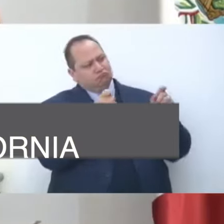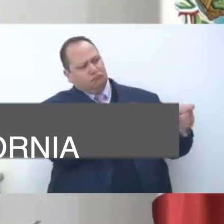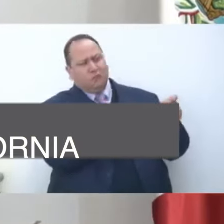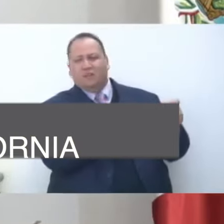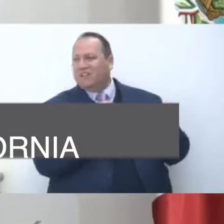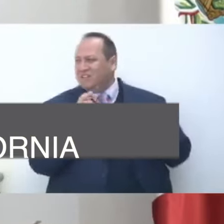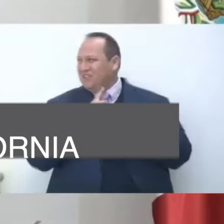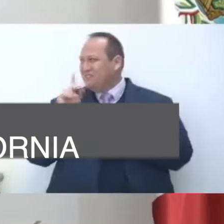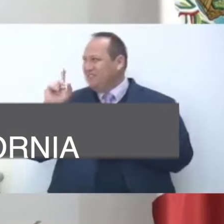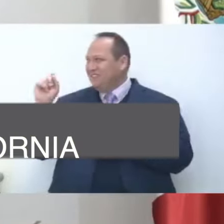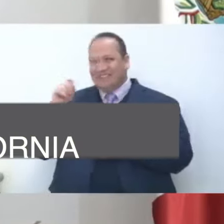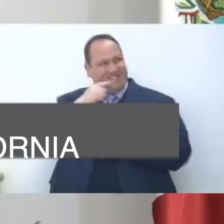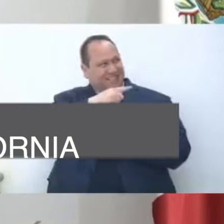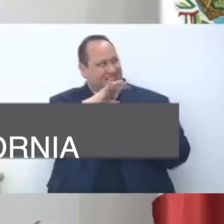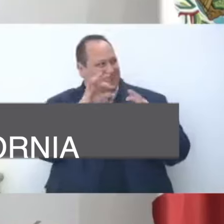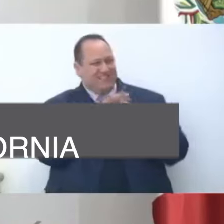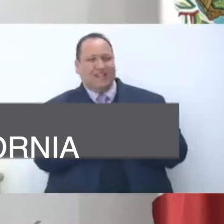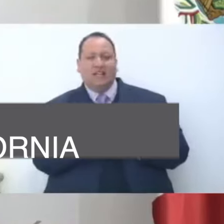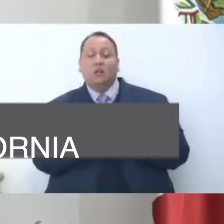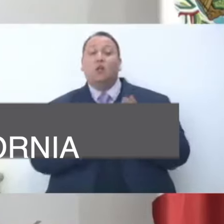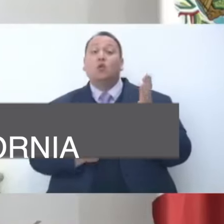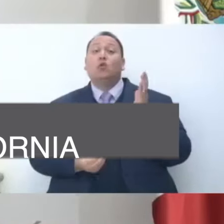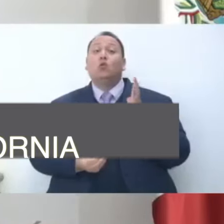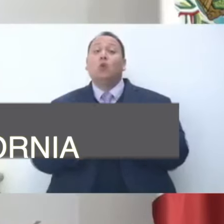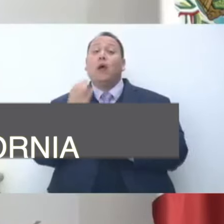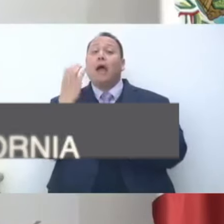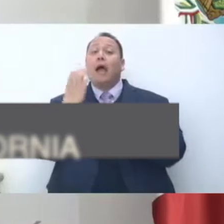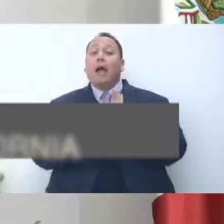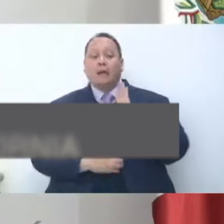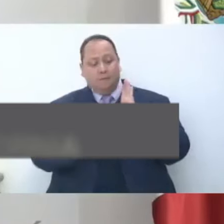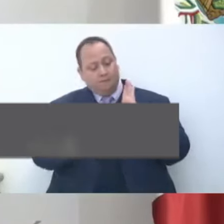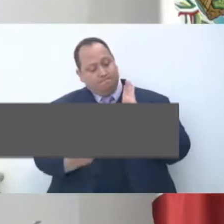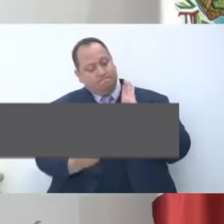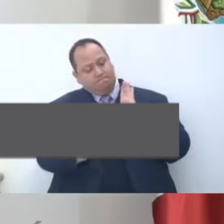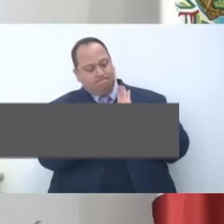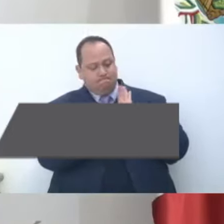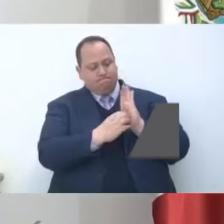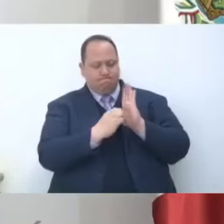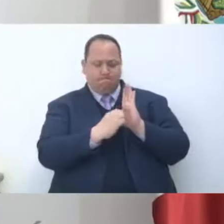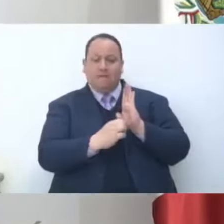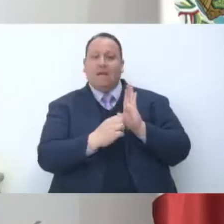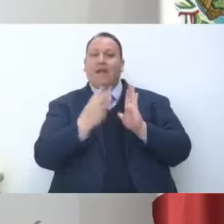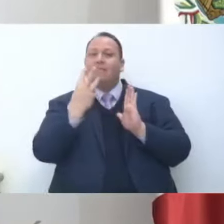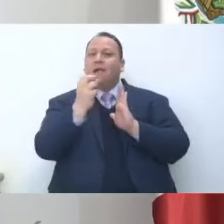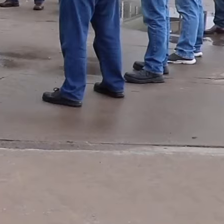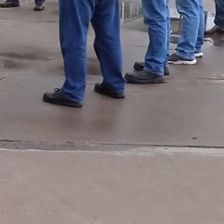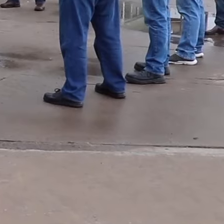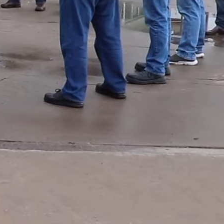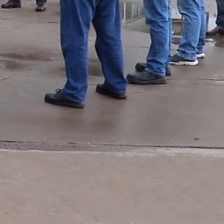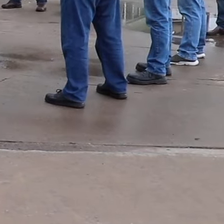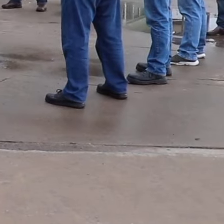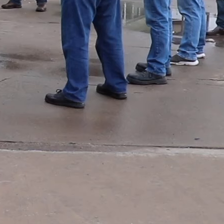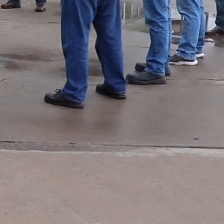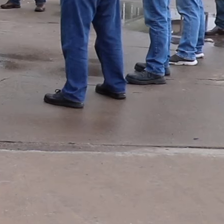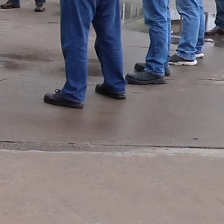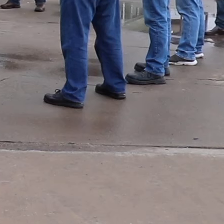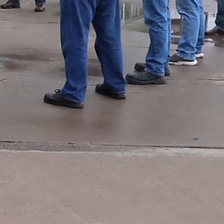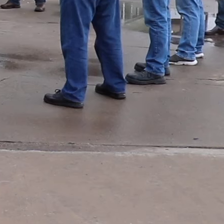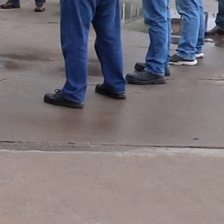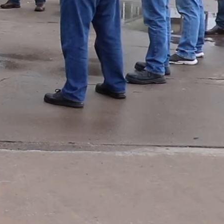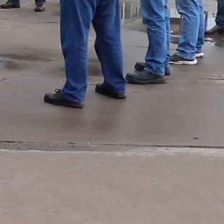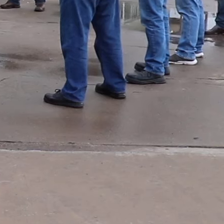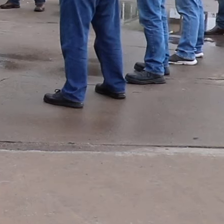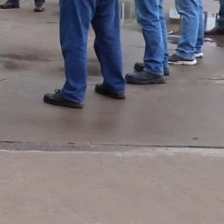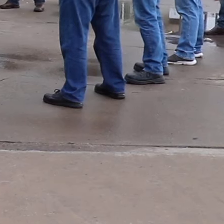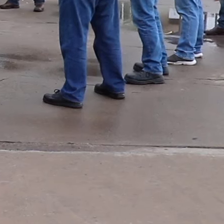la gobernadora, es crear un capítulo nuevo en el Código Penal que incluye 3 artículos. La reforma legal contempla